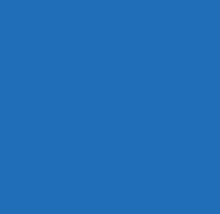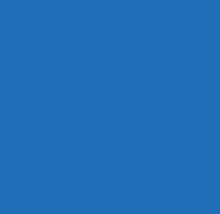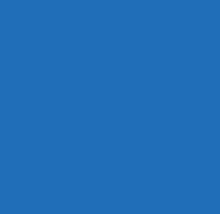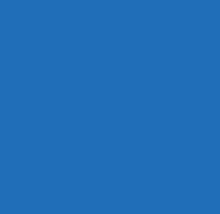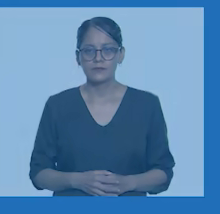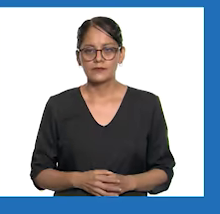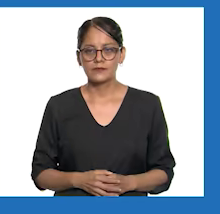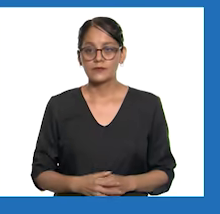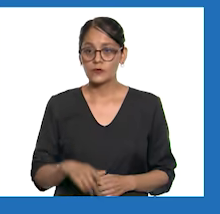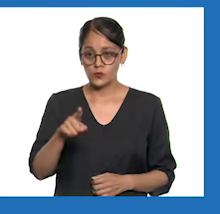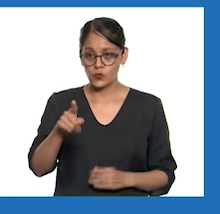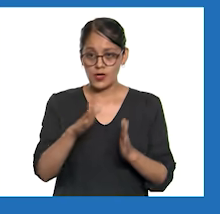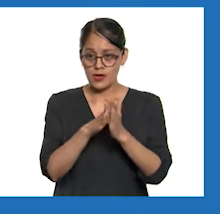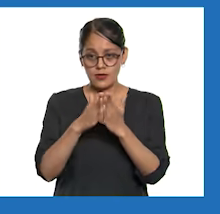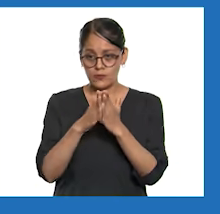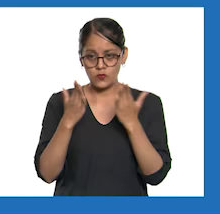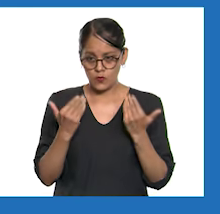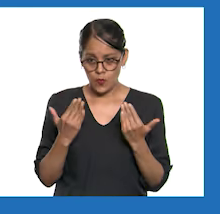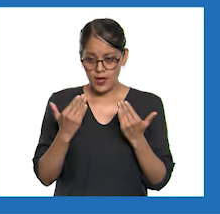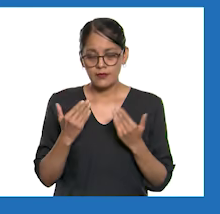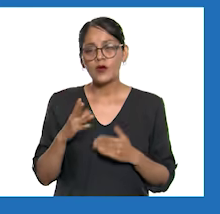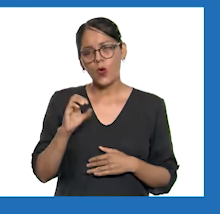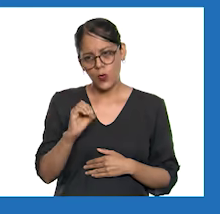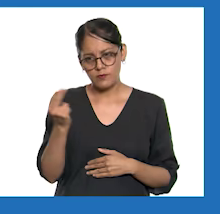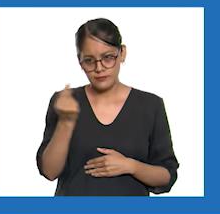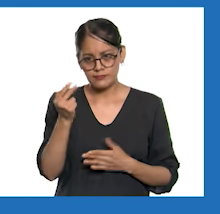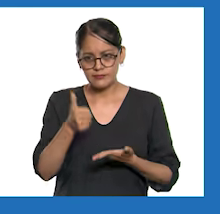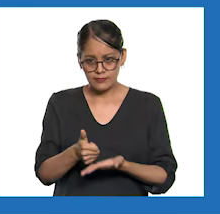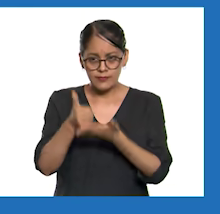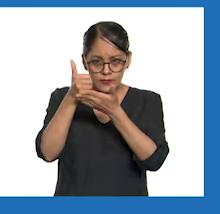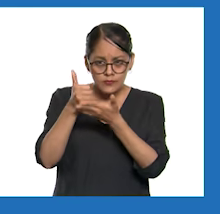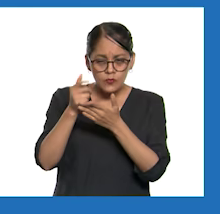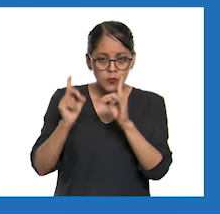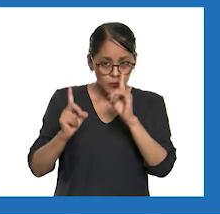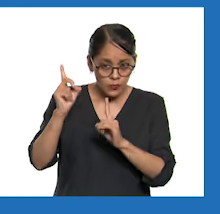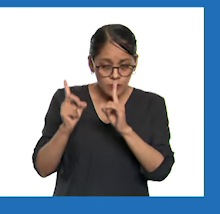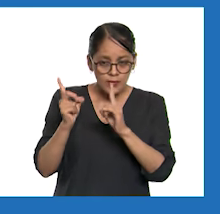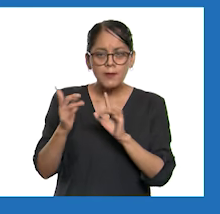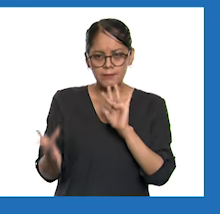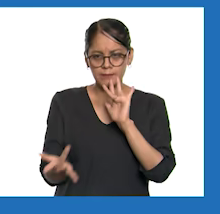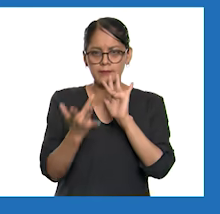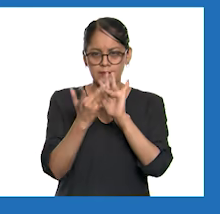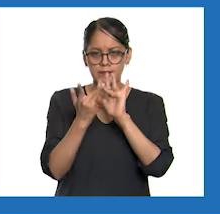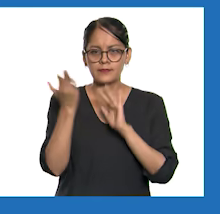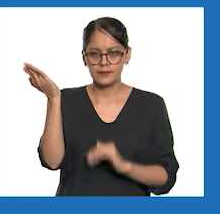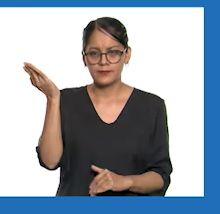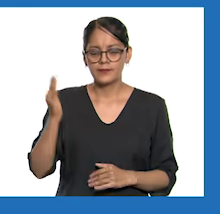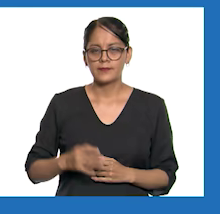Si no tienes el libro de texto o necesitas ayuda para resolver tus dudas, ¡contáctanos!